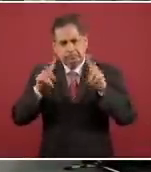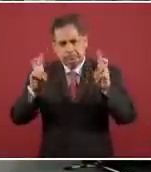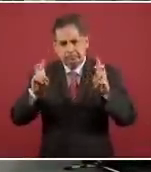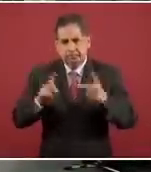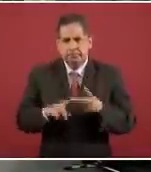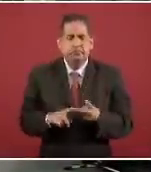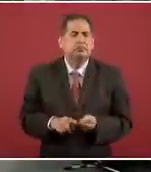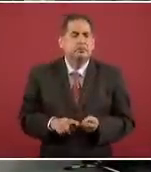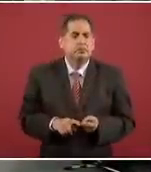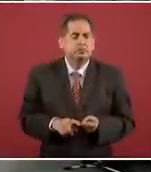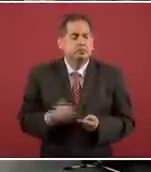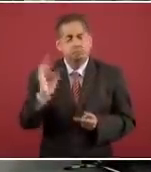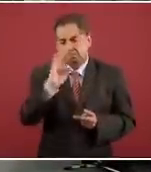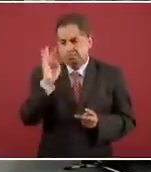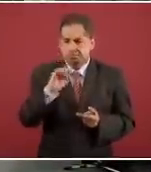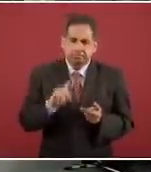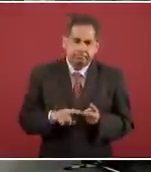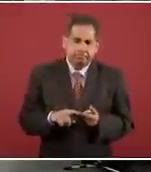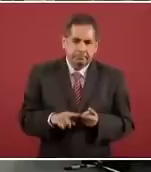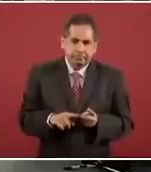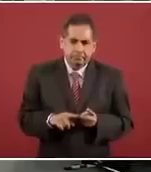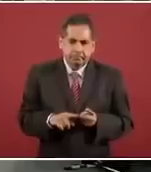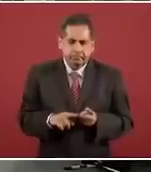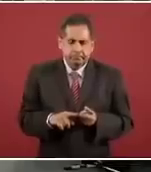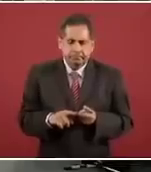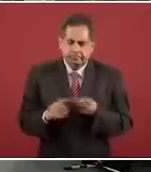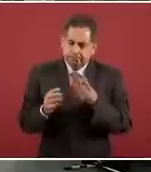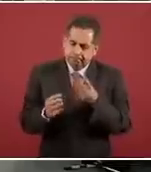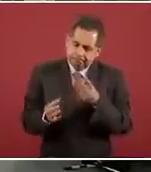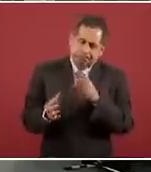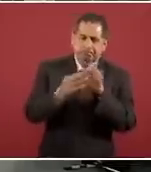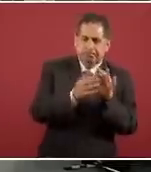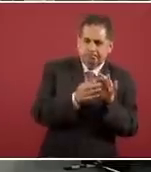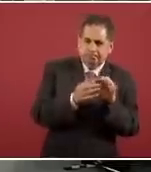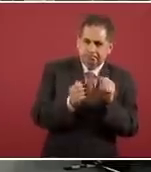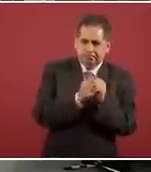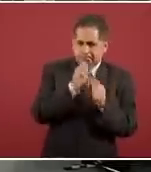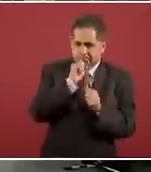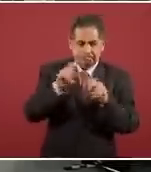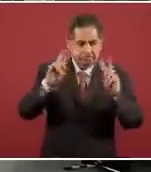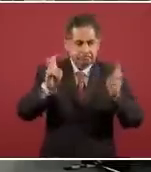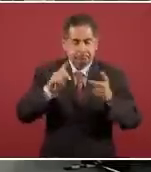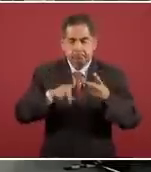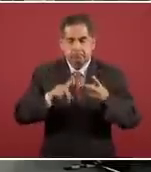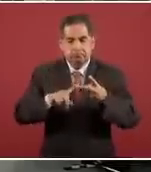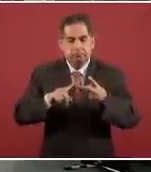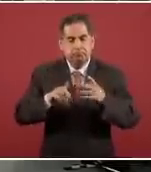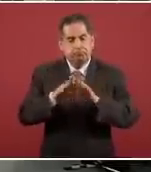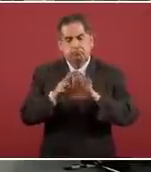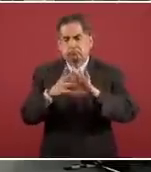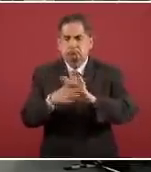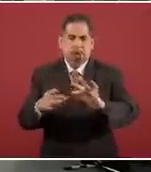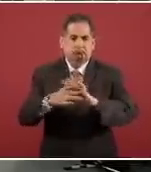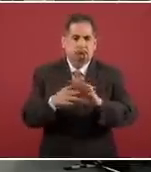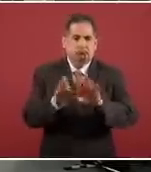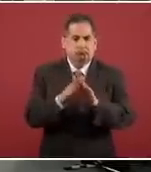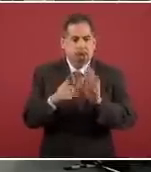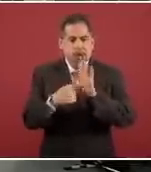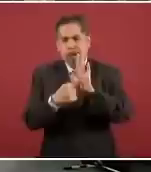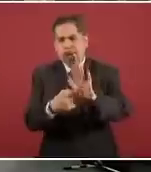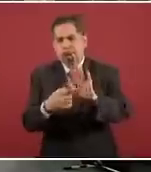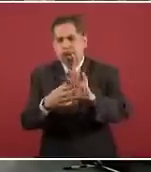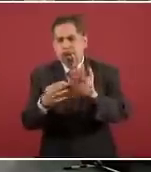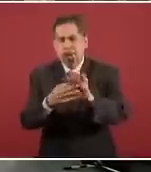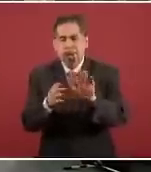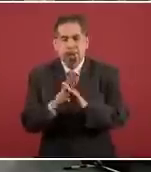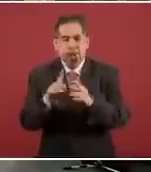y que a la vez va a rozar otra vez este primer tema, que es una manera también de mostrarle a lo que me